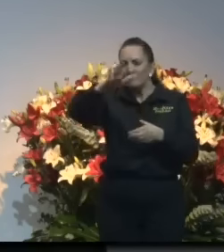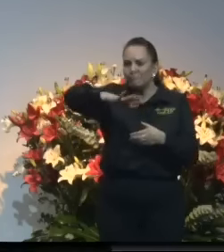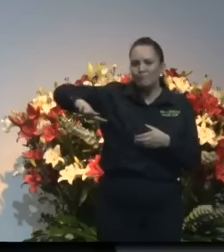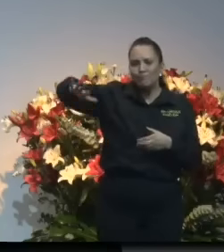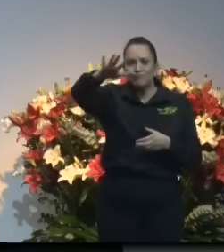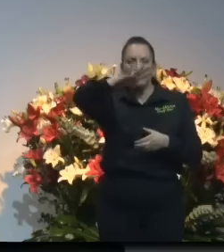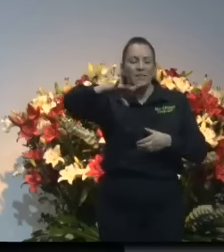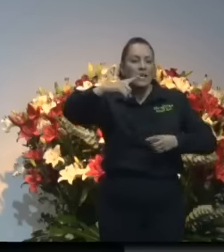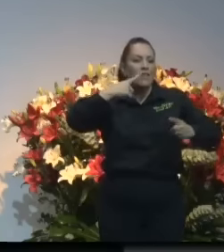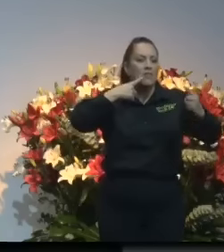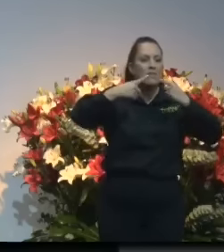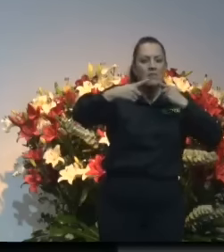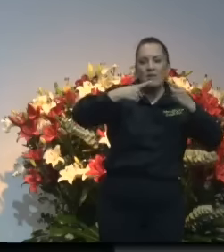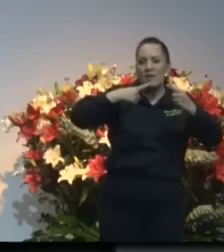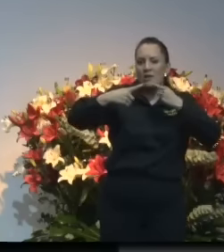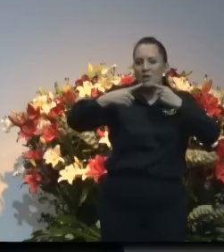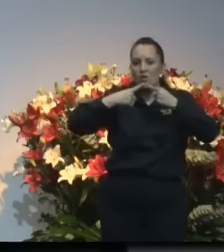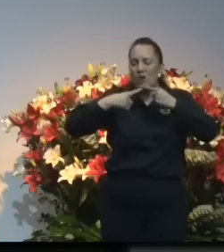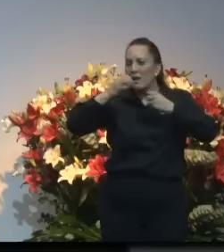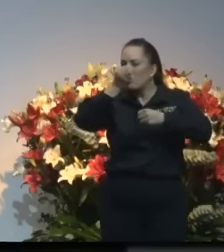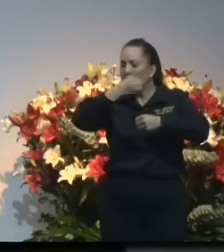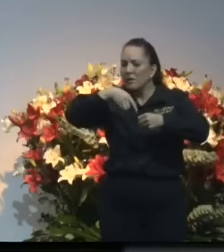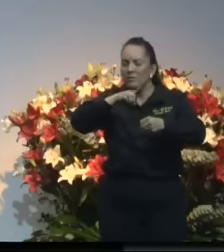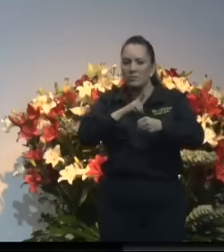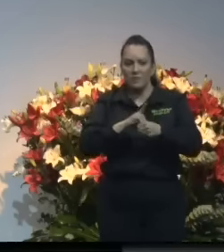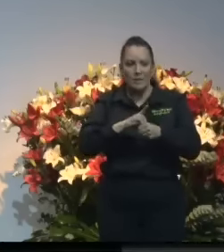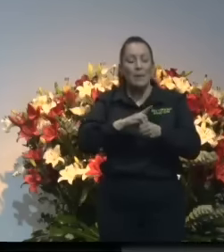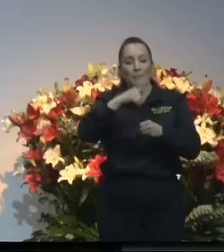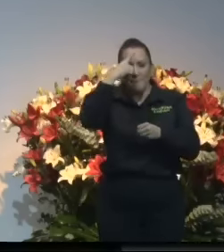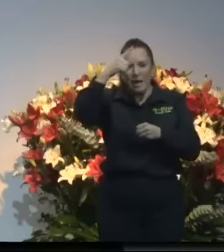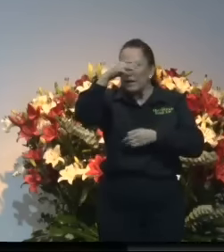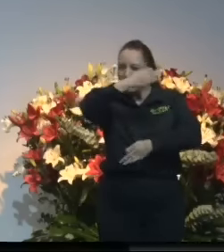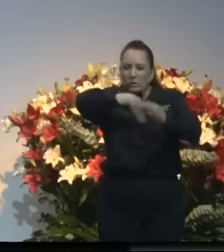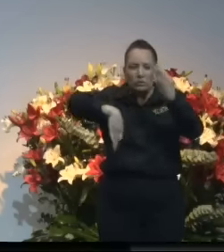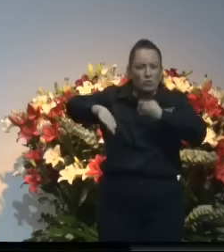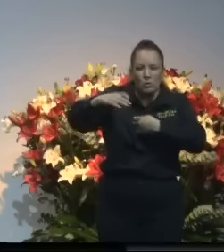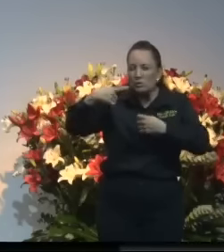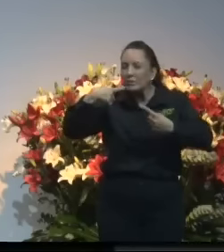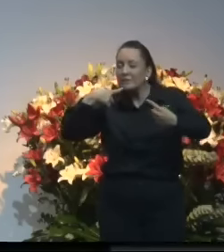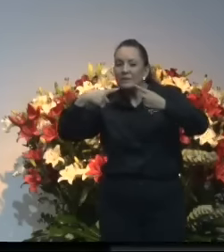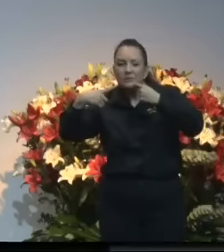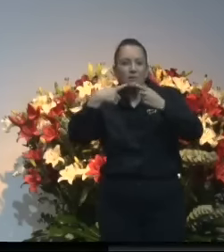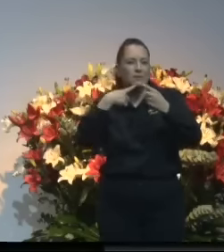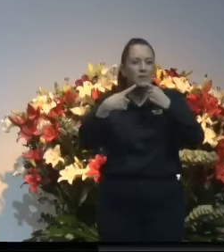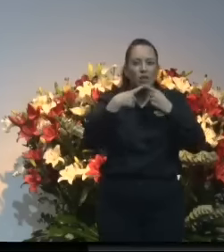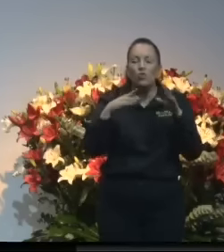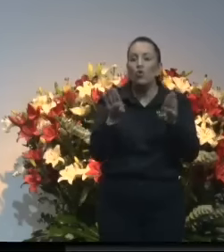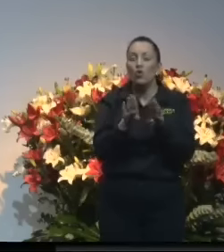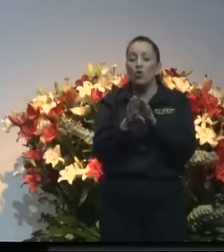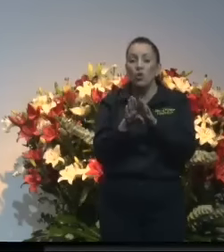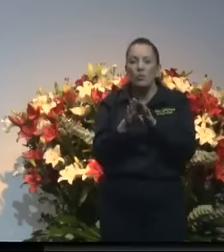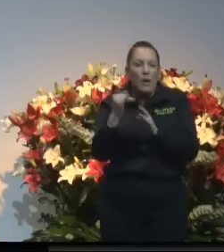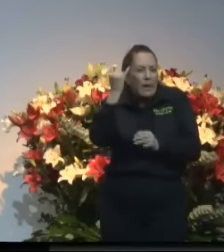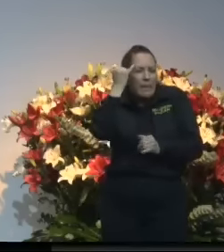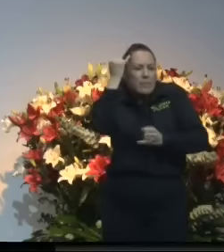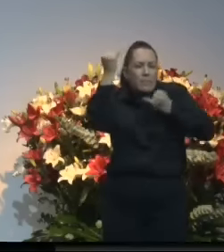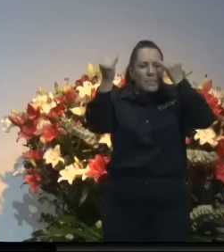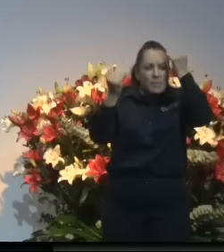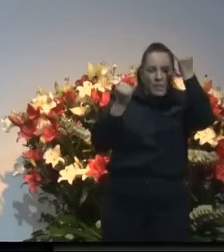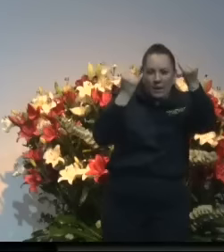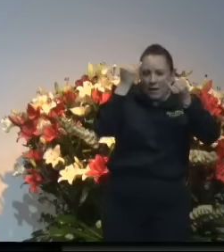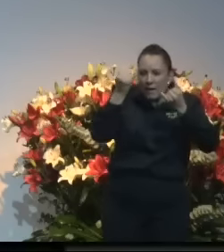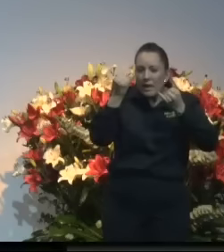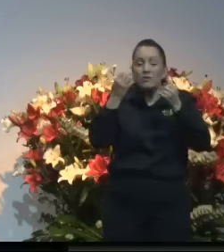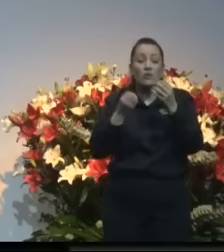permanente con la sociedad, a nutrir el debate público mediante intercambio de ideas y